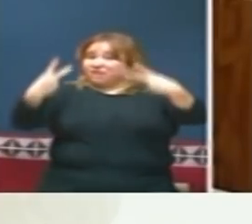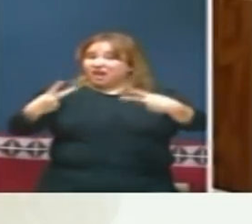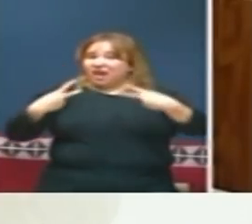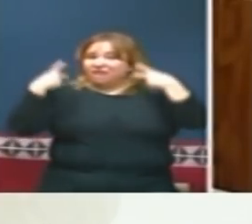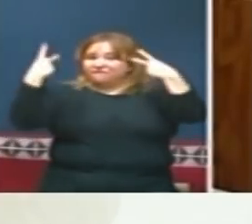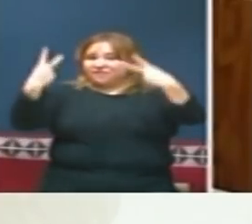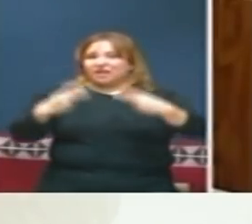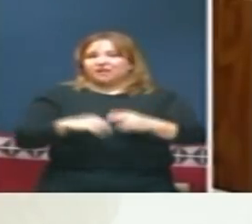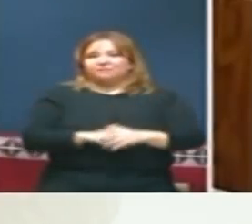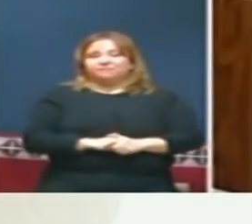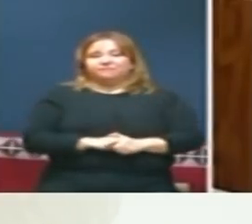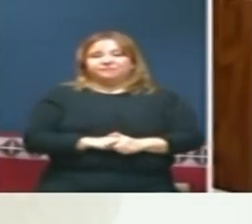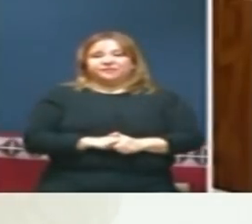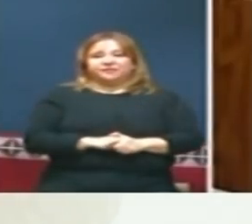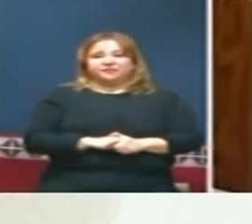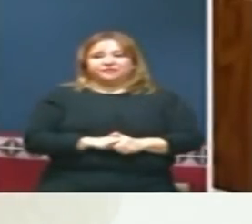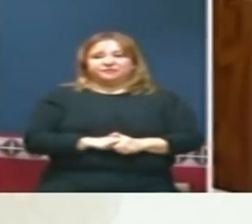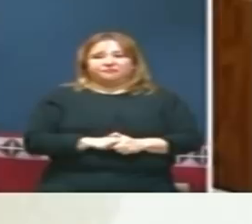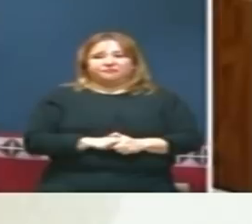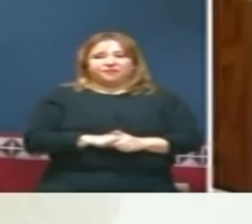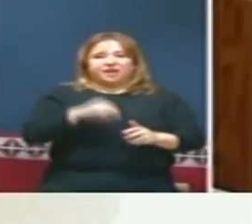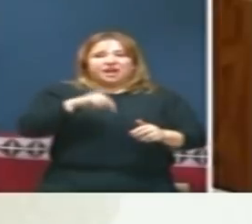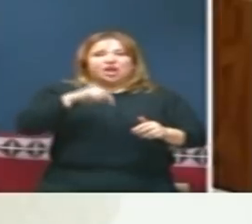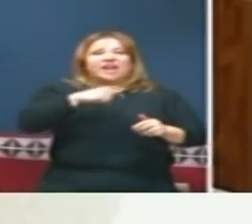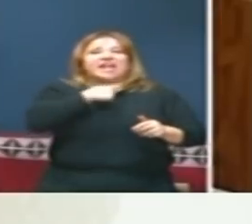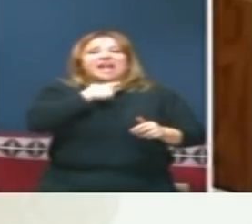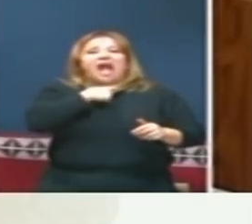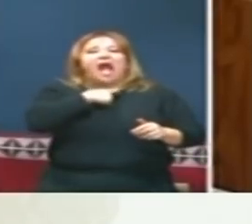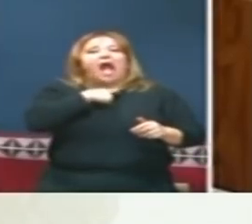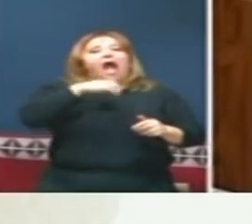solo. Él lo quería acompañar.